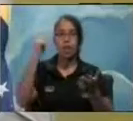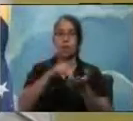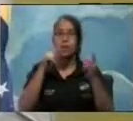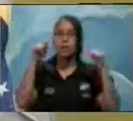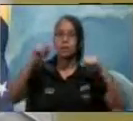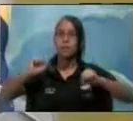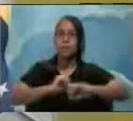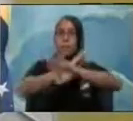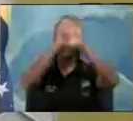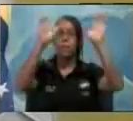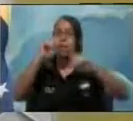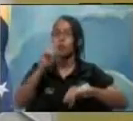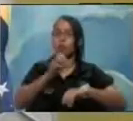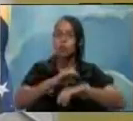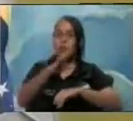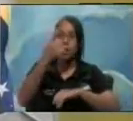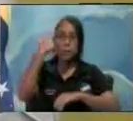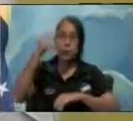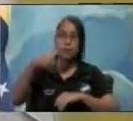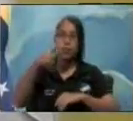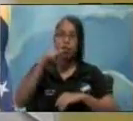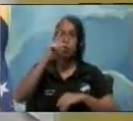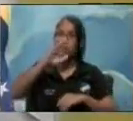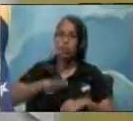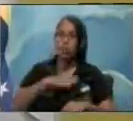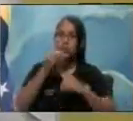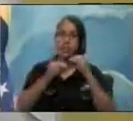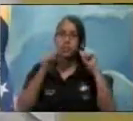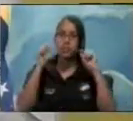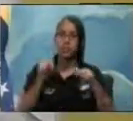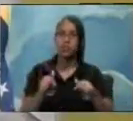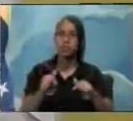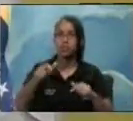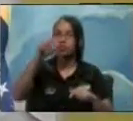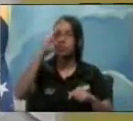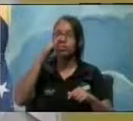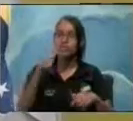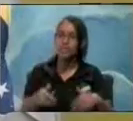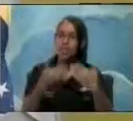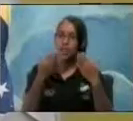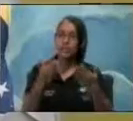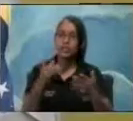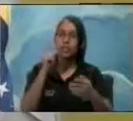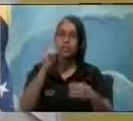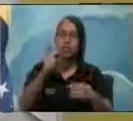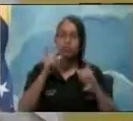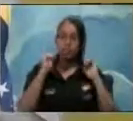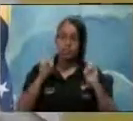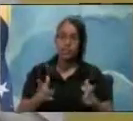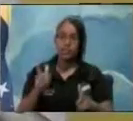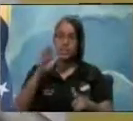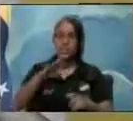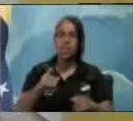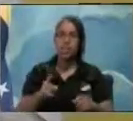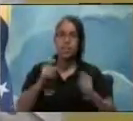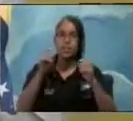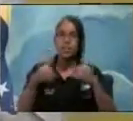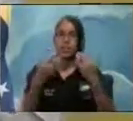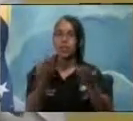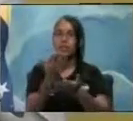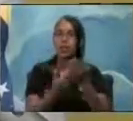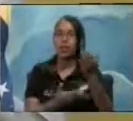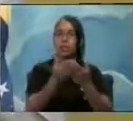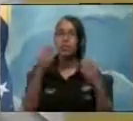esta mañana. No dejes para mañana lo que puedes hacer hoy. Hoy Dios te está dando una orden. Te estamos extendiendo la mano.